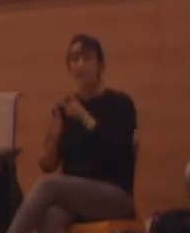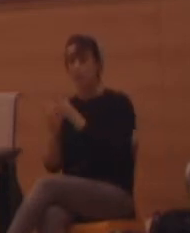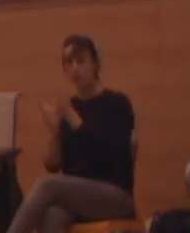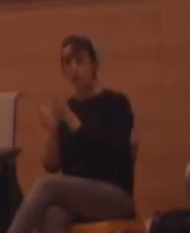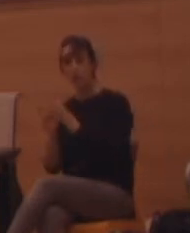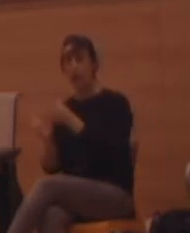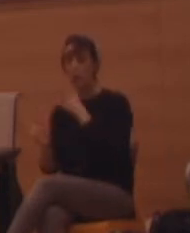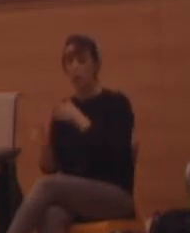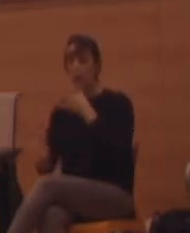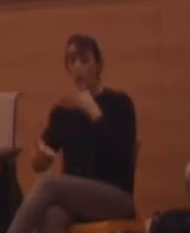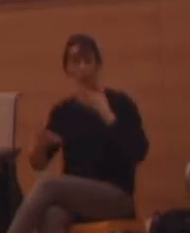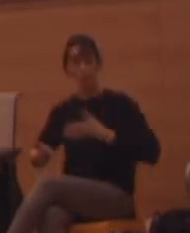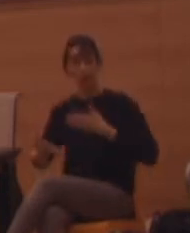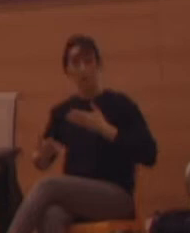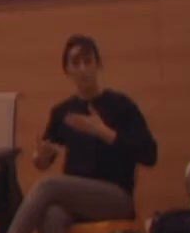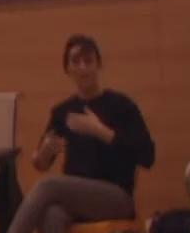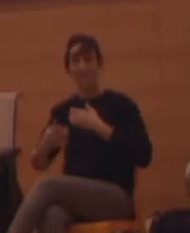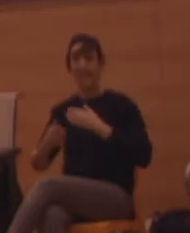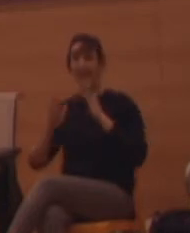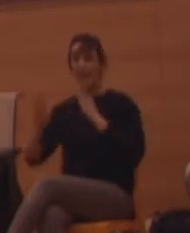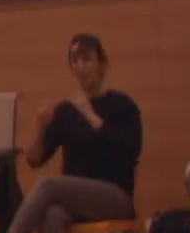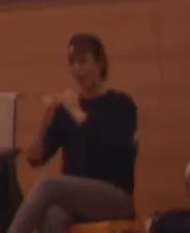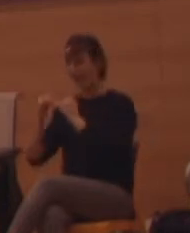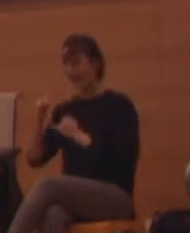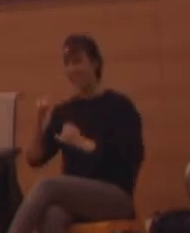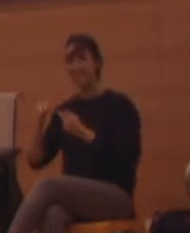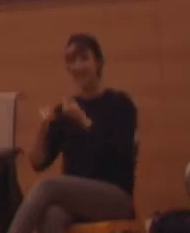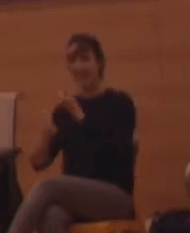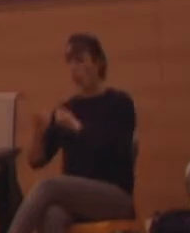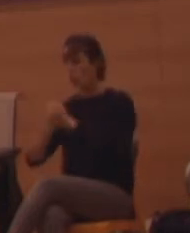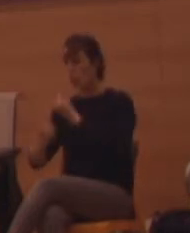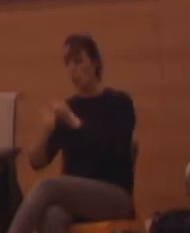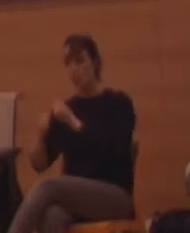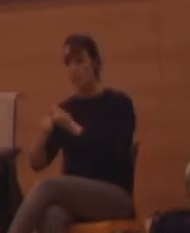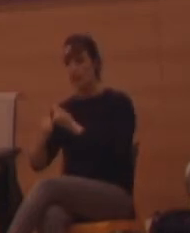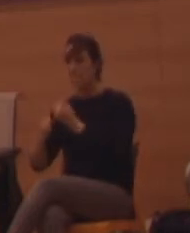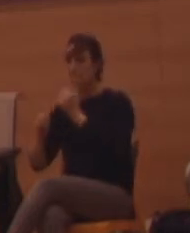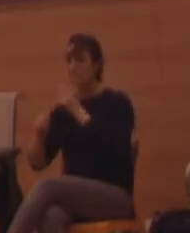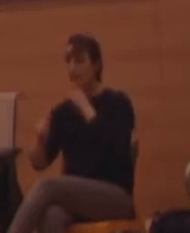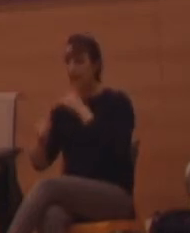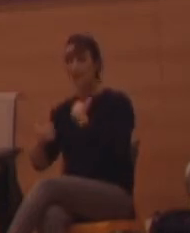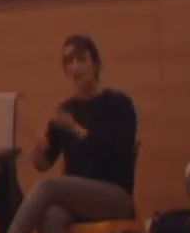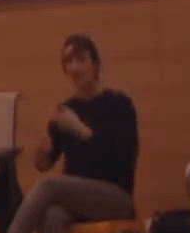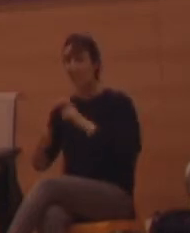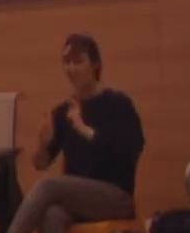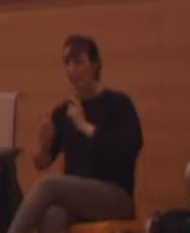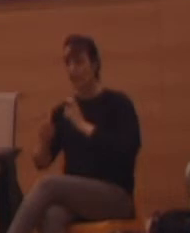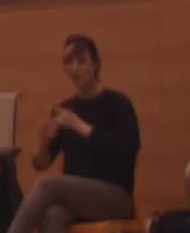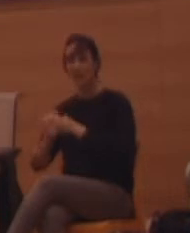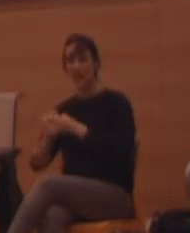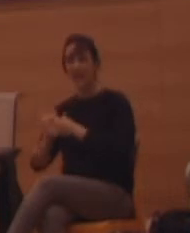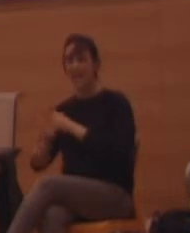que en épocas como estas que hemos vivido de crisis, de que la economía está mal, las personas se cuidan menos, compran zapatos de peor